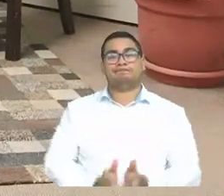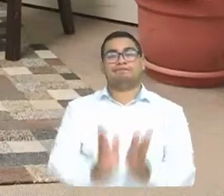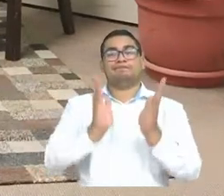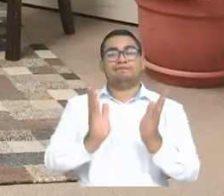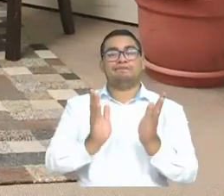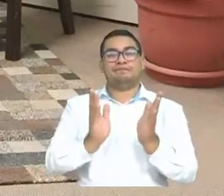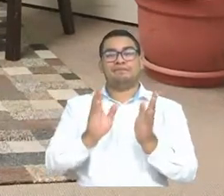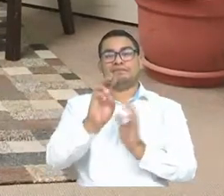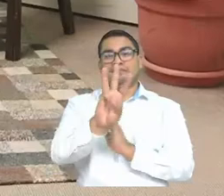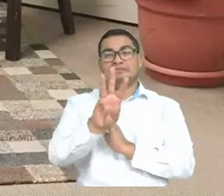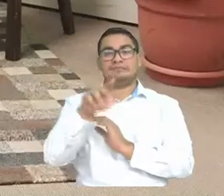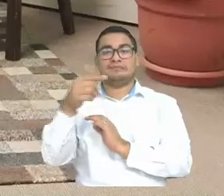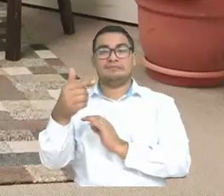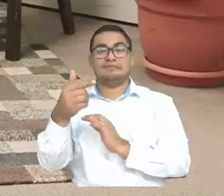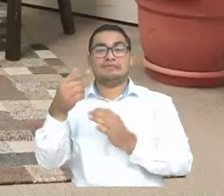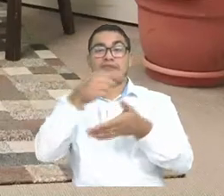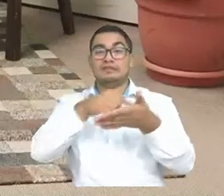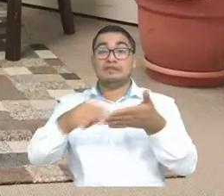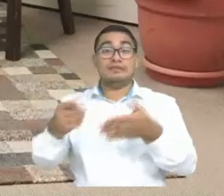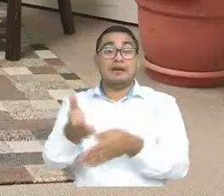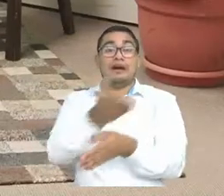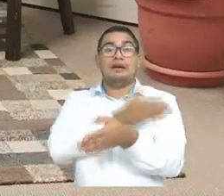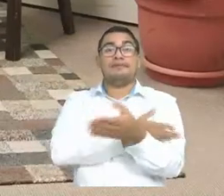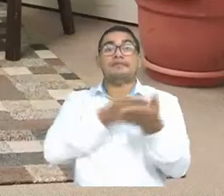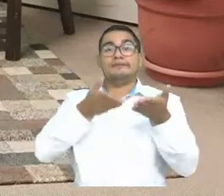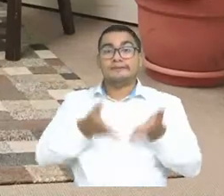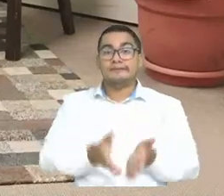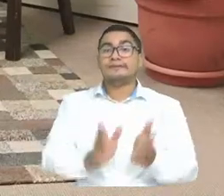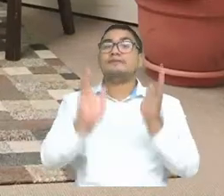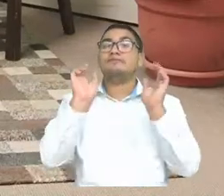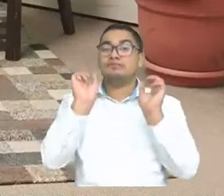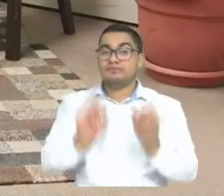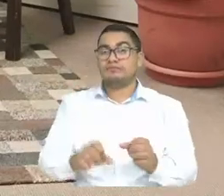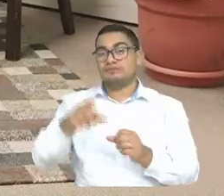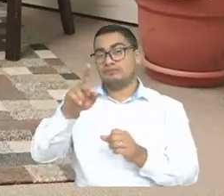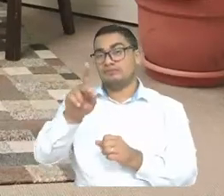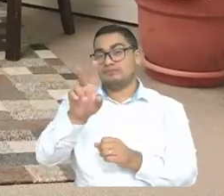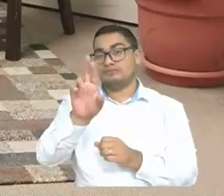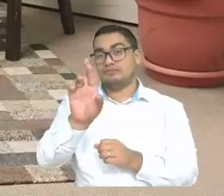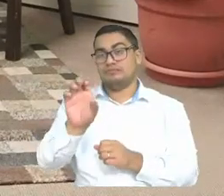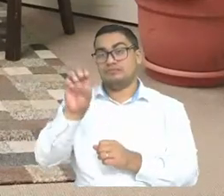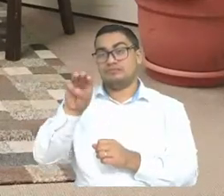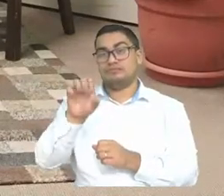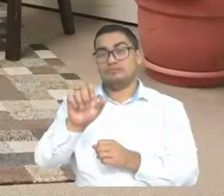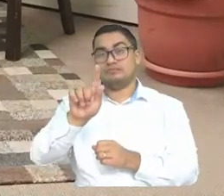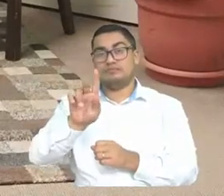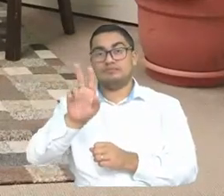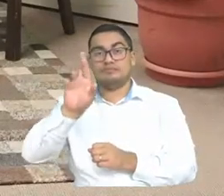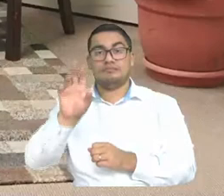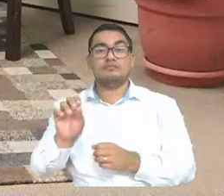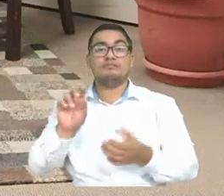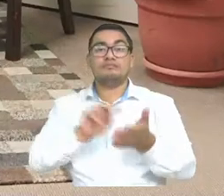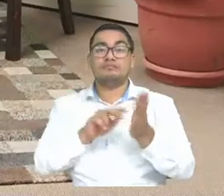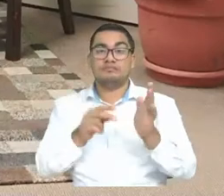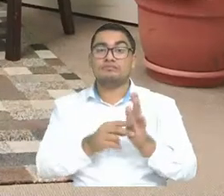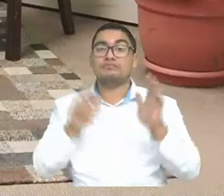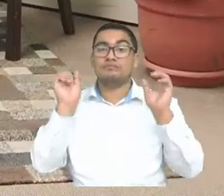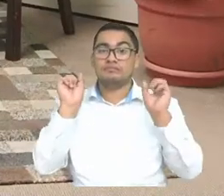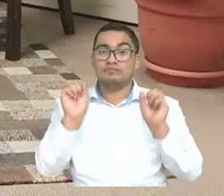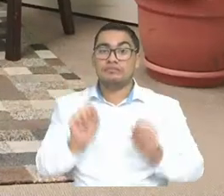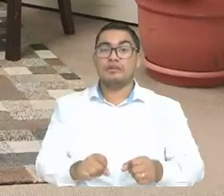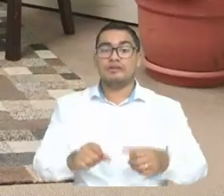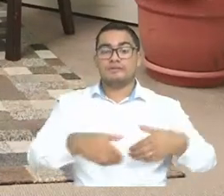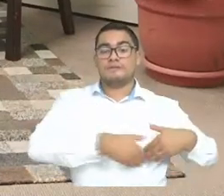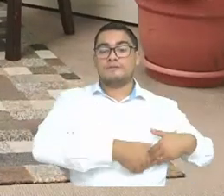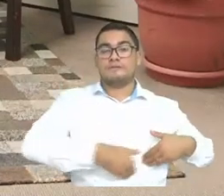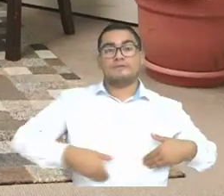antes de las 37 semanas de embarazo, se puede producir un parto prematuro, ¿verdad?, lo cual puede terminar en una cesárea,